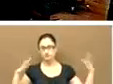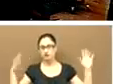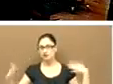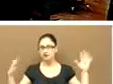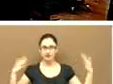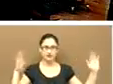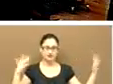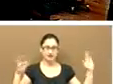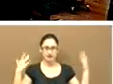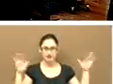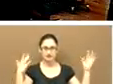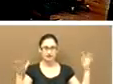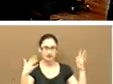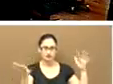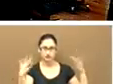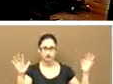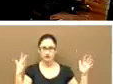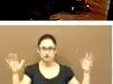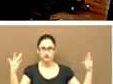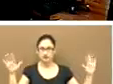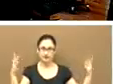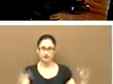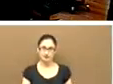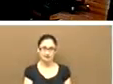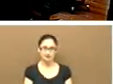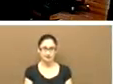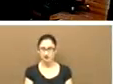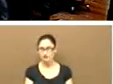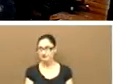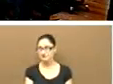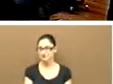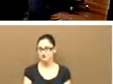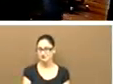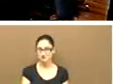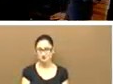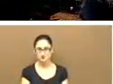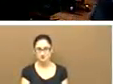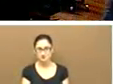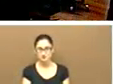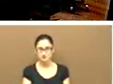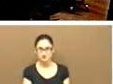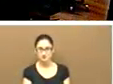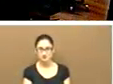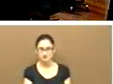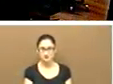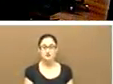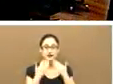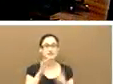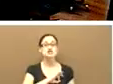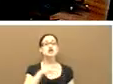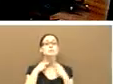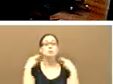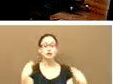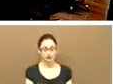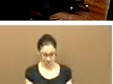señor diputado